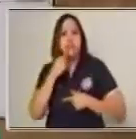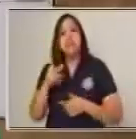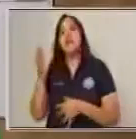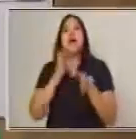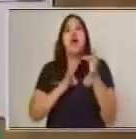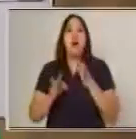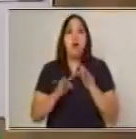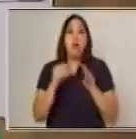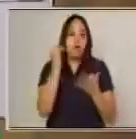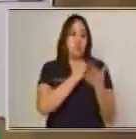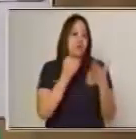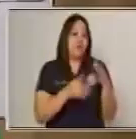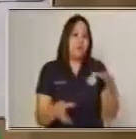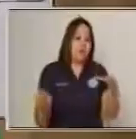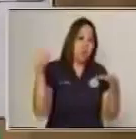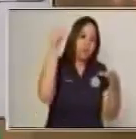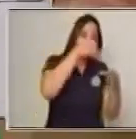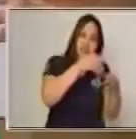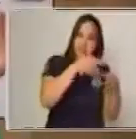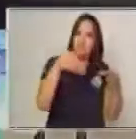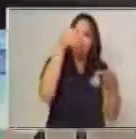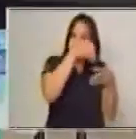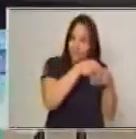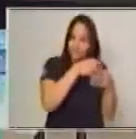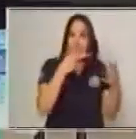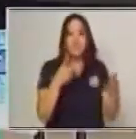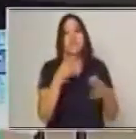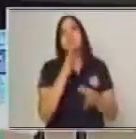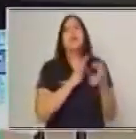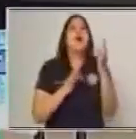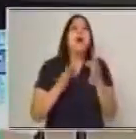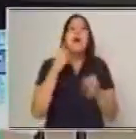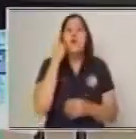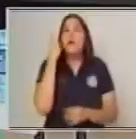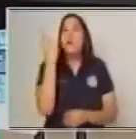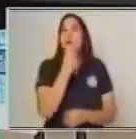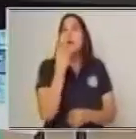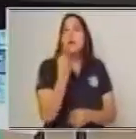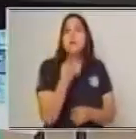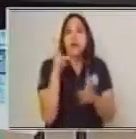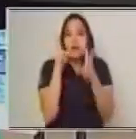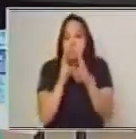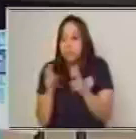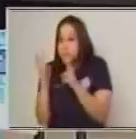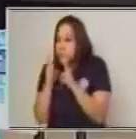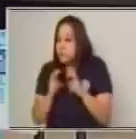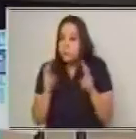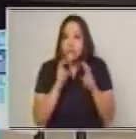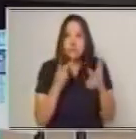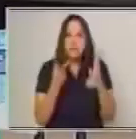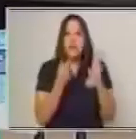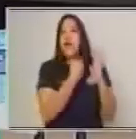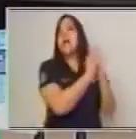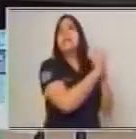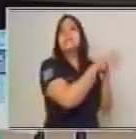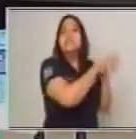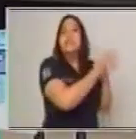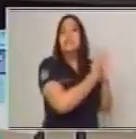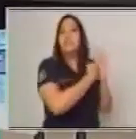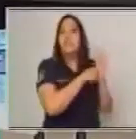echándole piedritas a las latas, o podríamos buscar o investigar cuál es el símbolo del reciclaje.